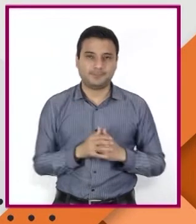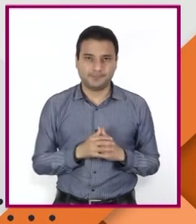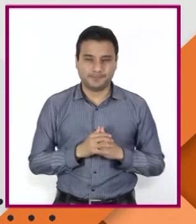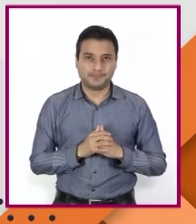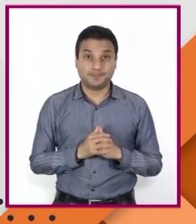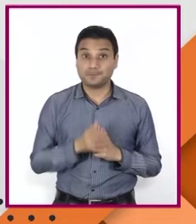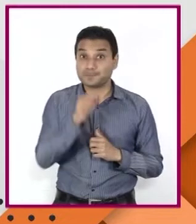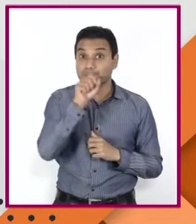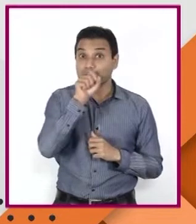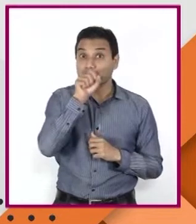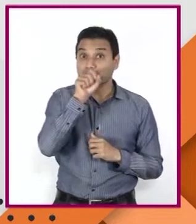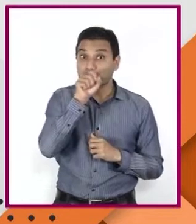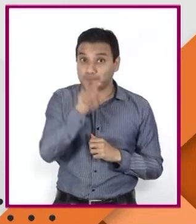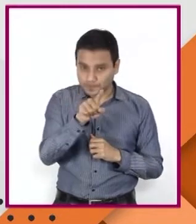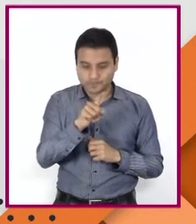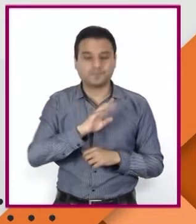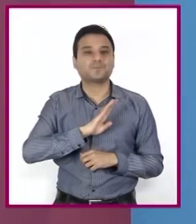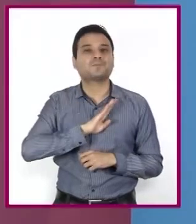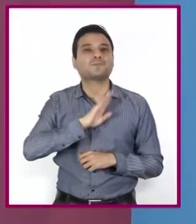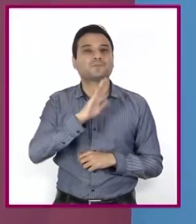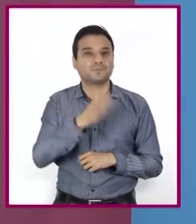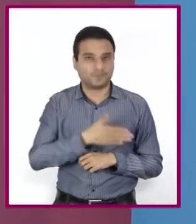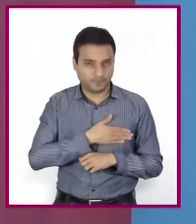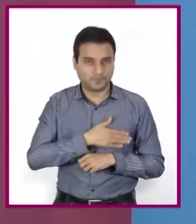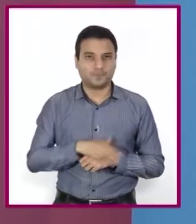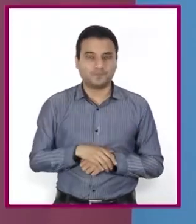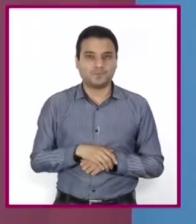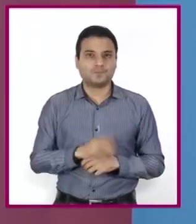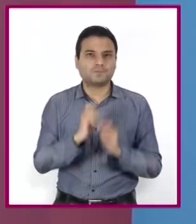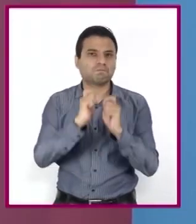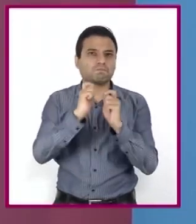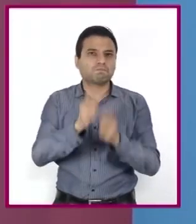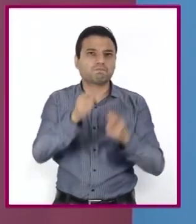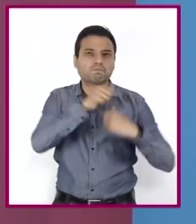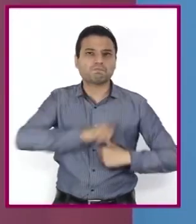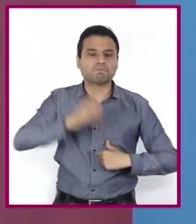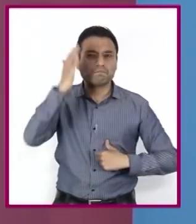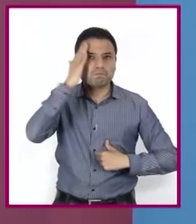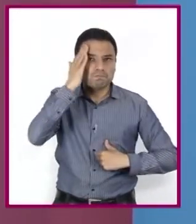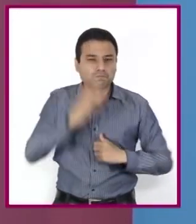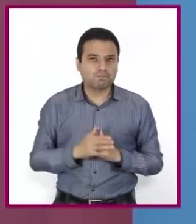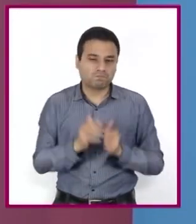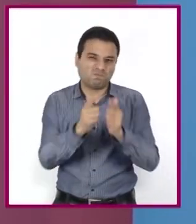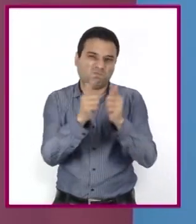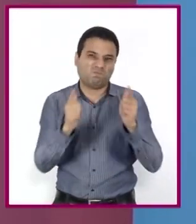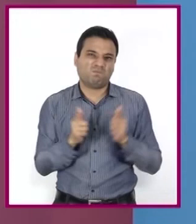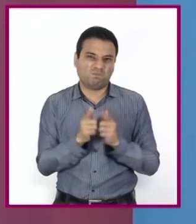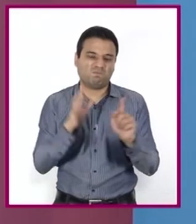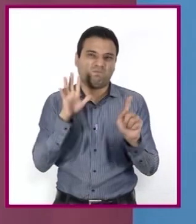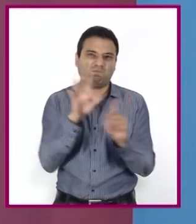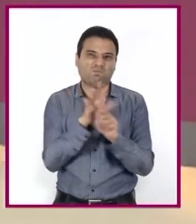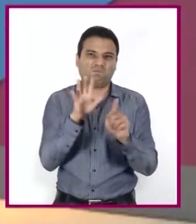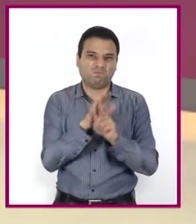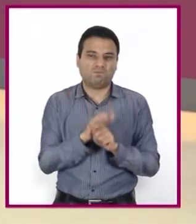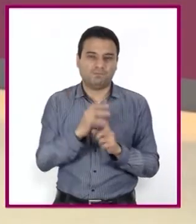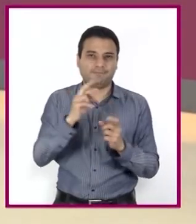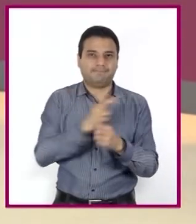Lo mismo ocurrió en España, donde llegó al poder un frente popular que estableció la República